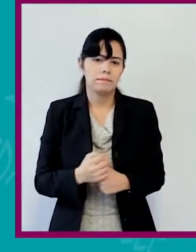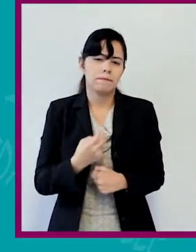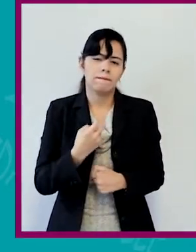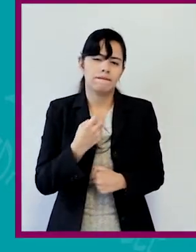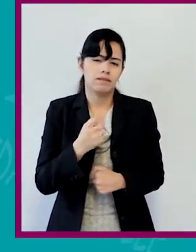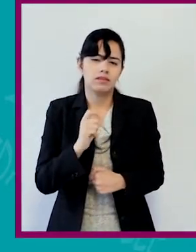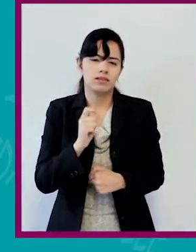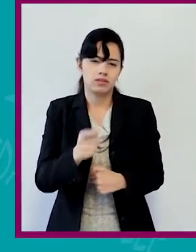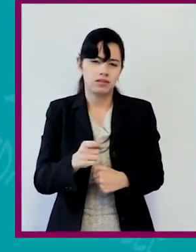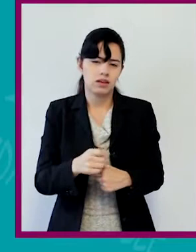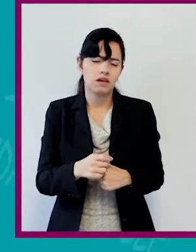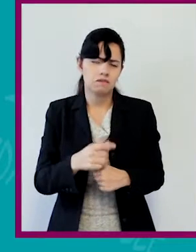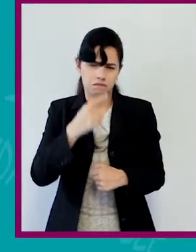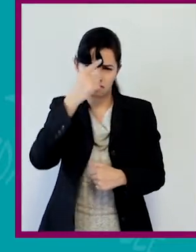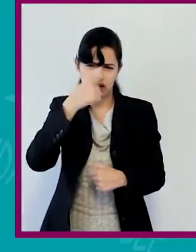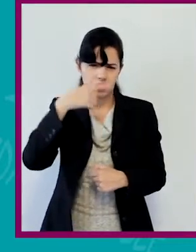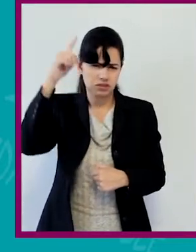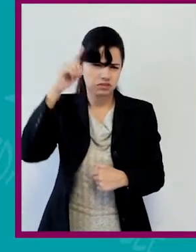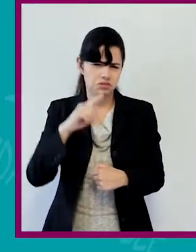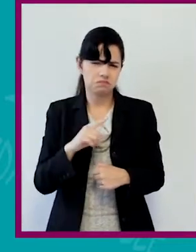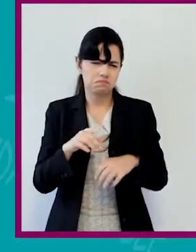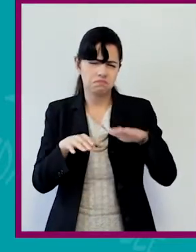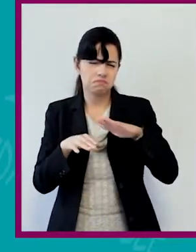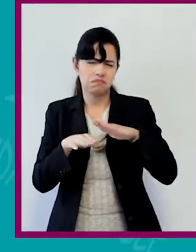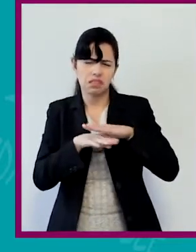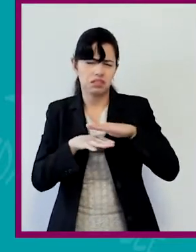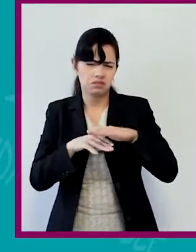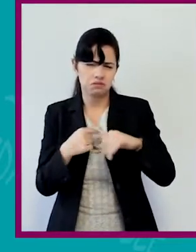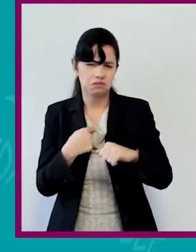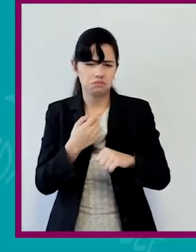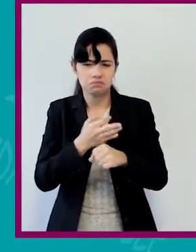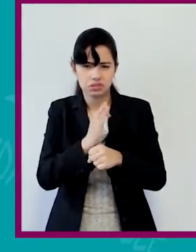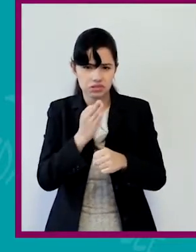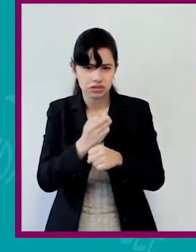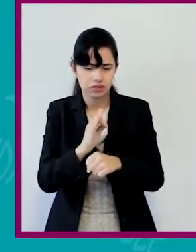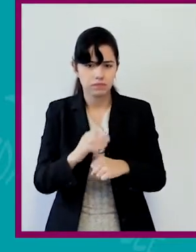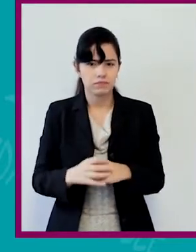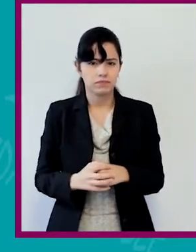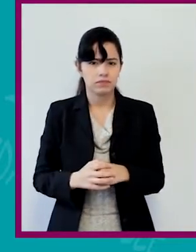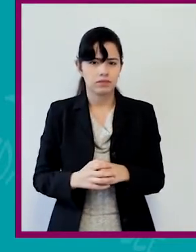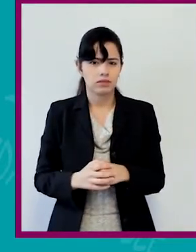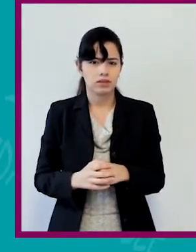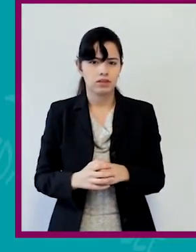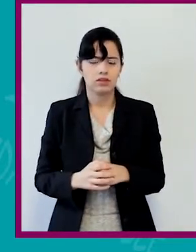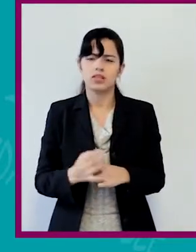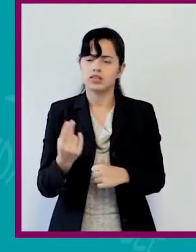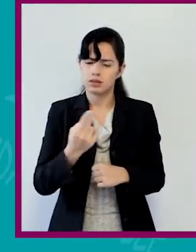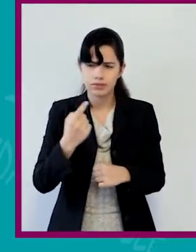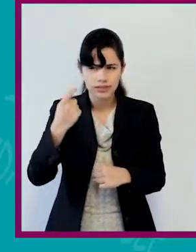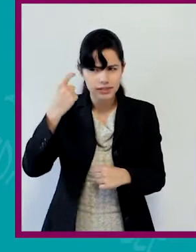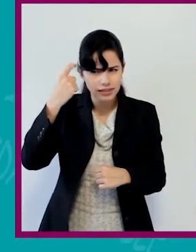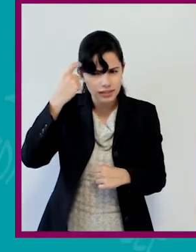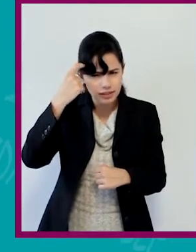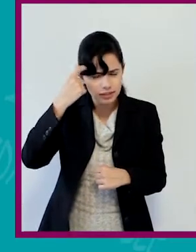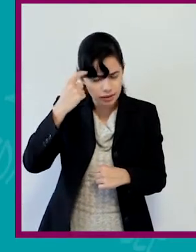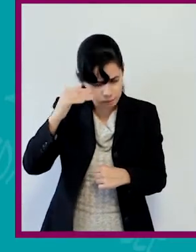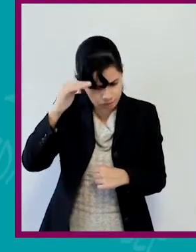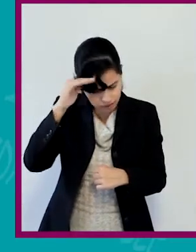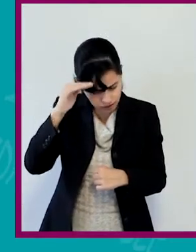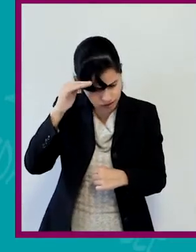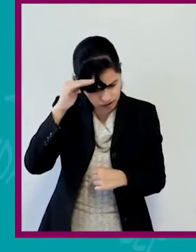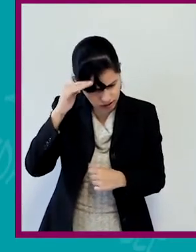muy superficial. Hay que hacer chiste inteligente, profundo, que rete, no